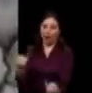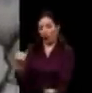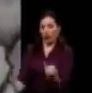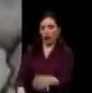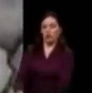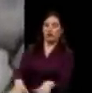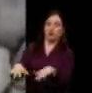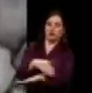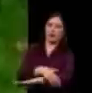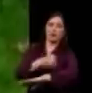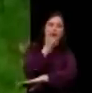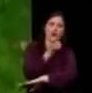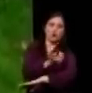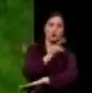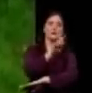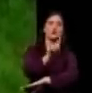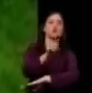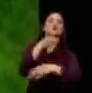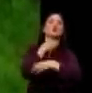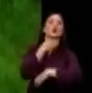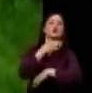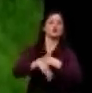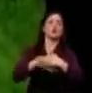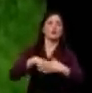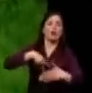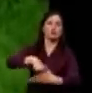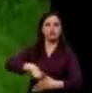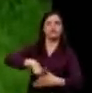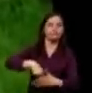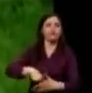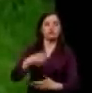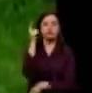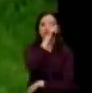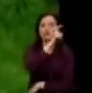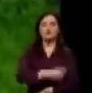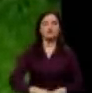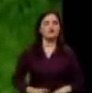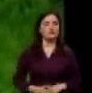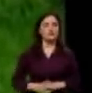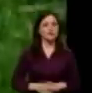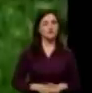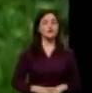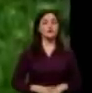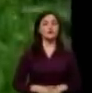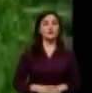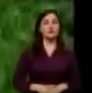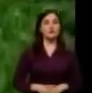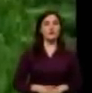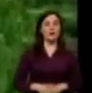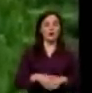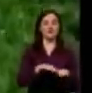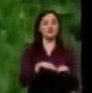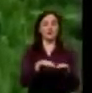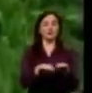las veredas de la avenida 21 de agosto, dificultando el paso de los transeúntes. Además, la vía presenta un